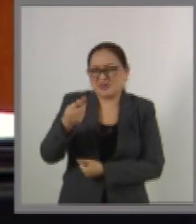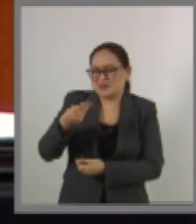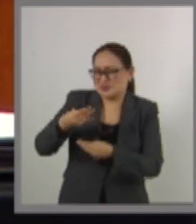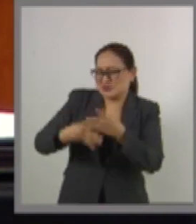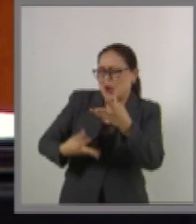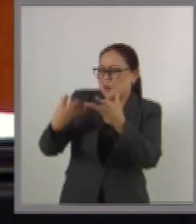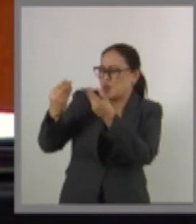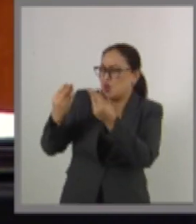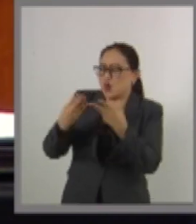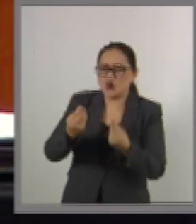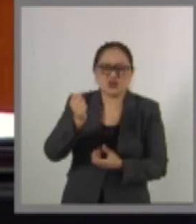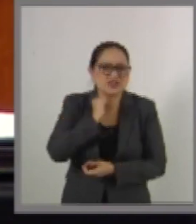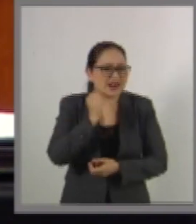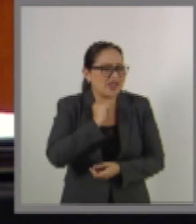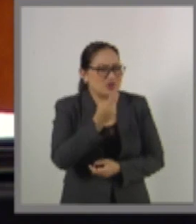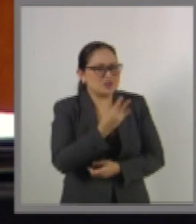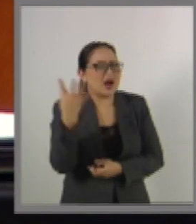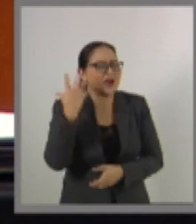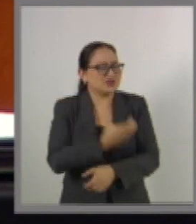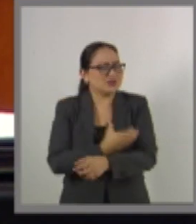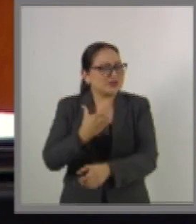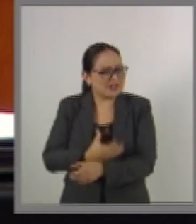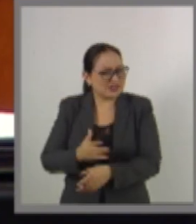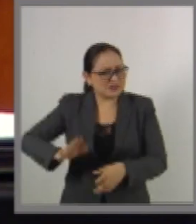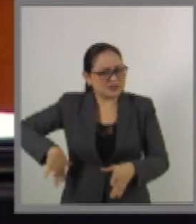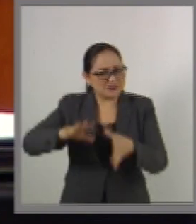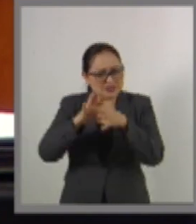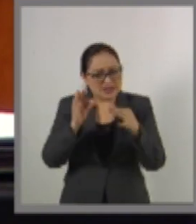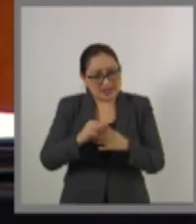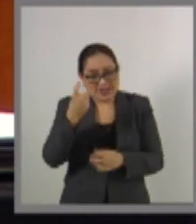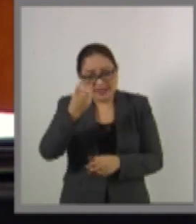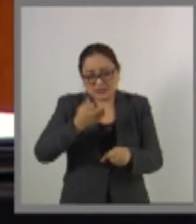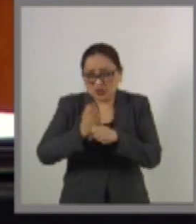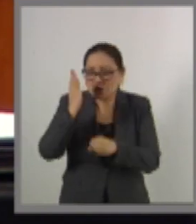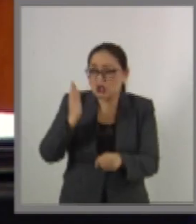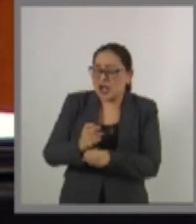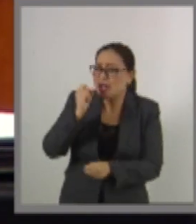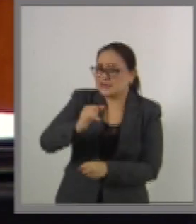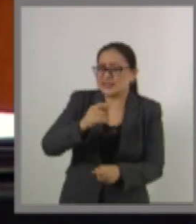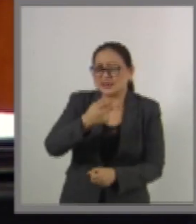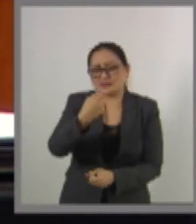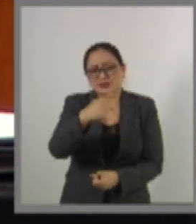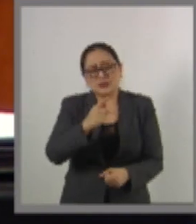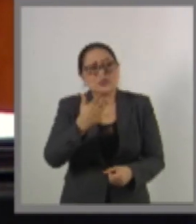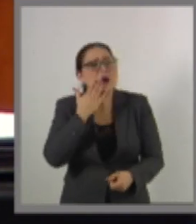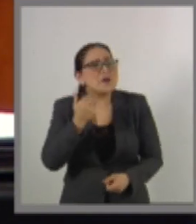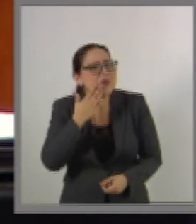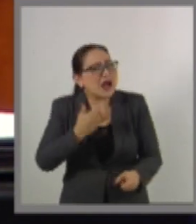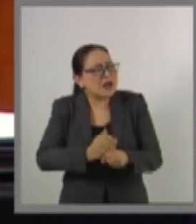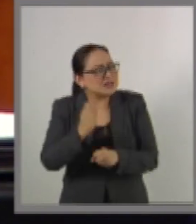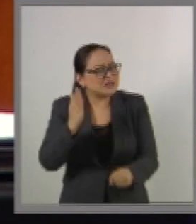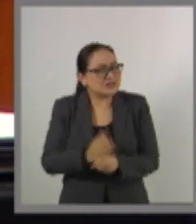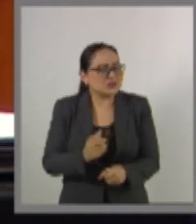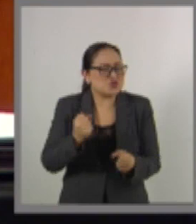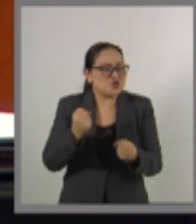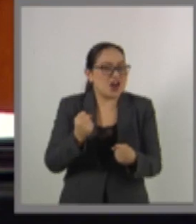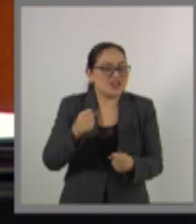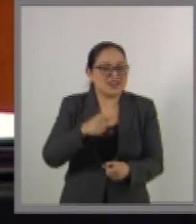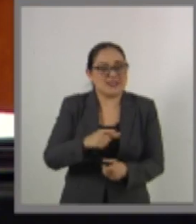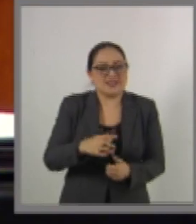senador Burgos y varios otros de mis colegas, ese buen humor, ese espíritu jovial, esos chistes pesados,